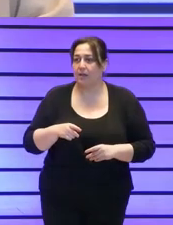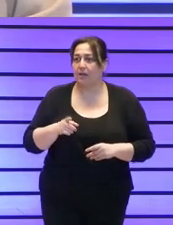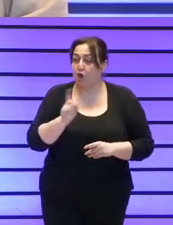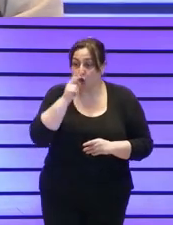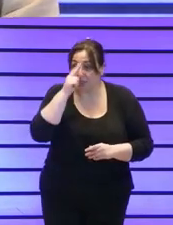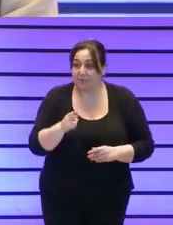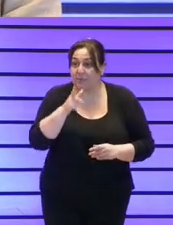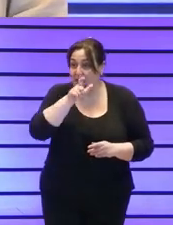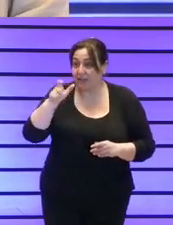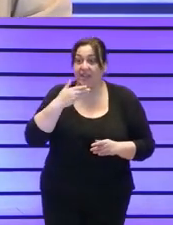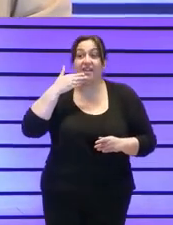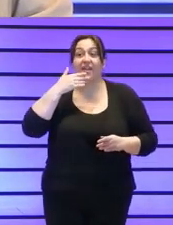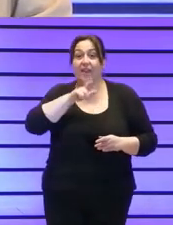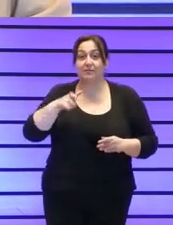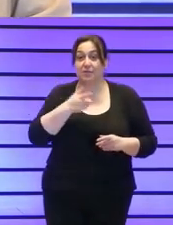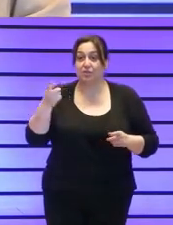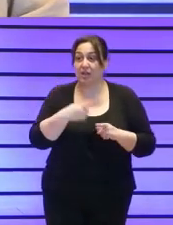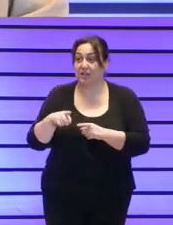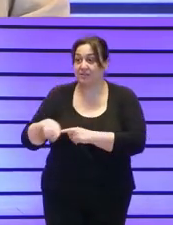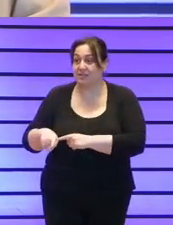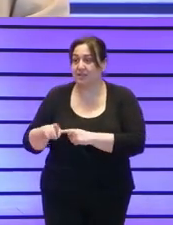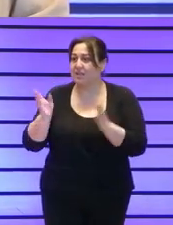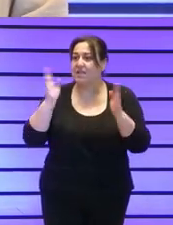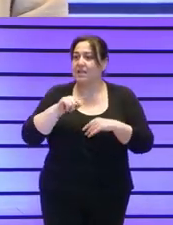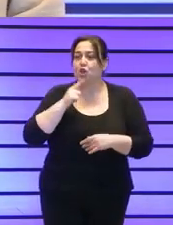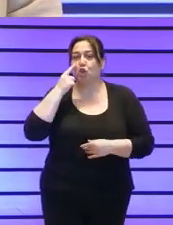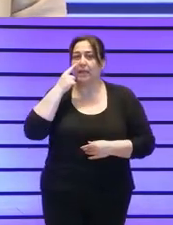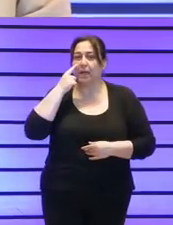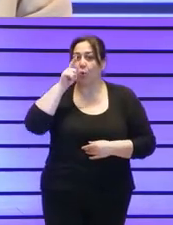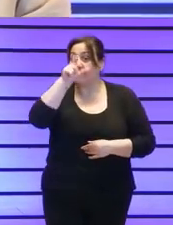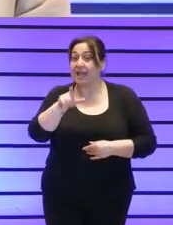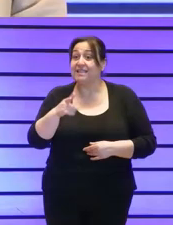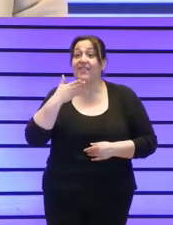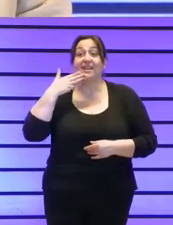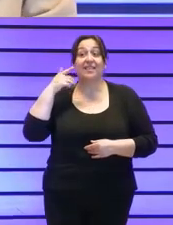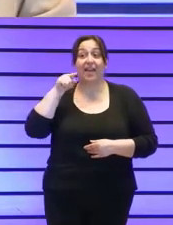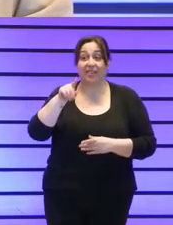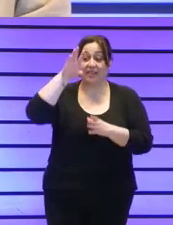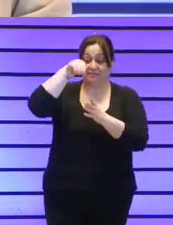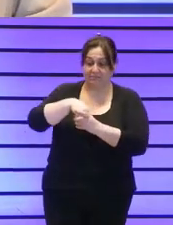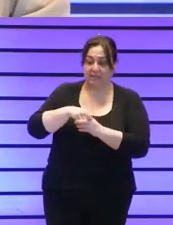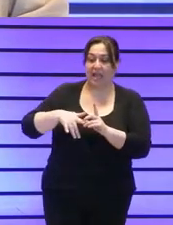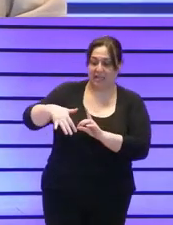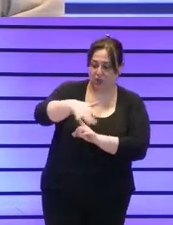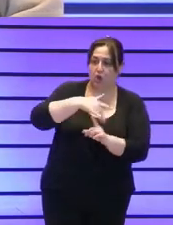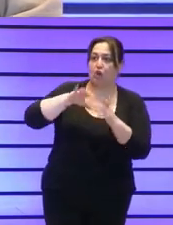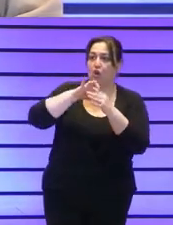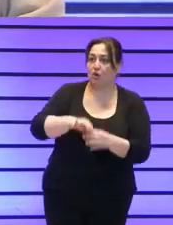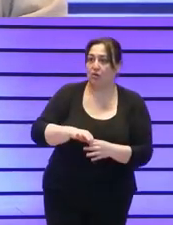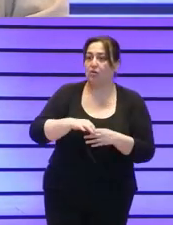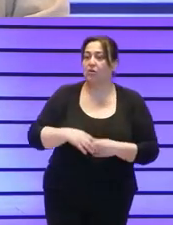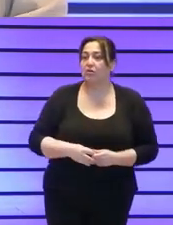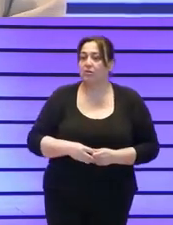no respeta la dignidad de las personas y que no tiene en cuenta que esa dignidad lleva un entorno, ¿no?, con